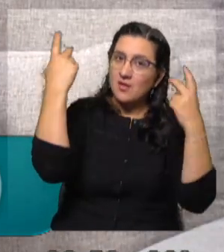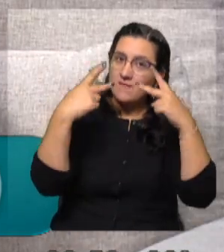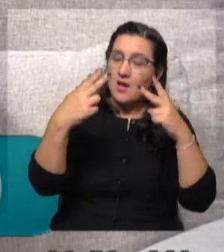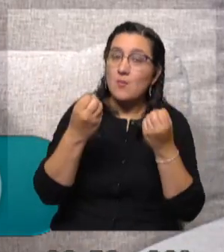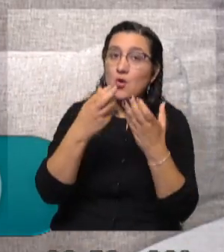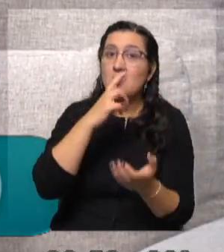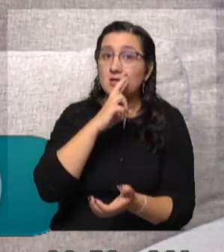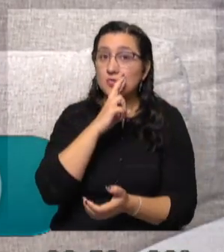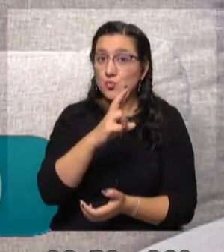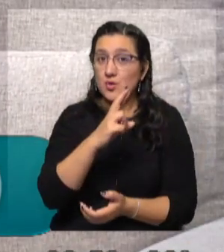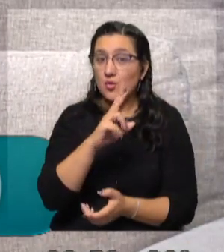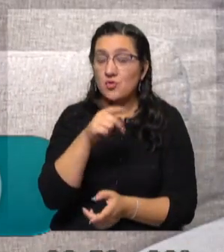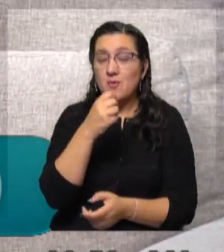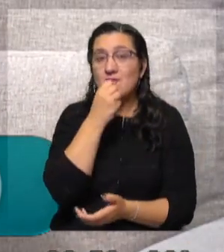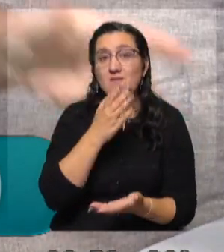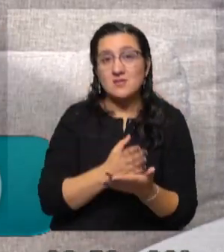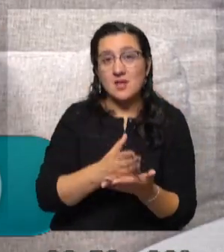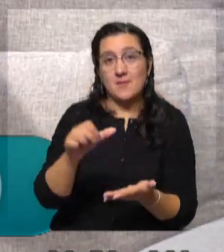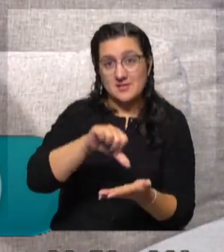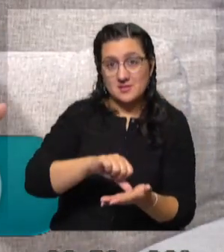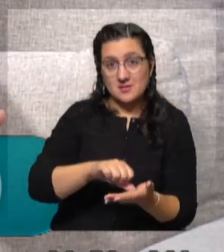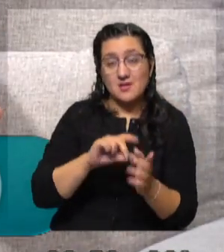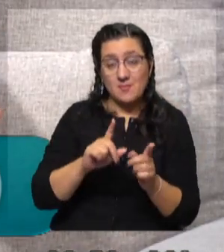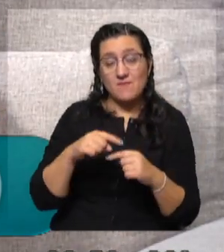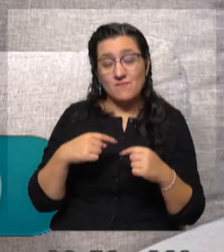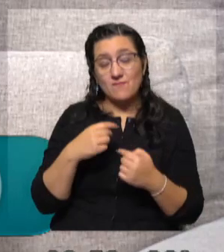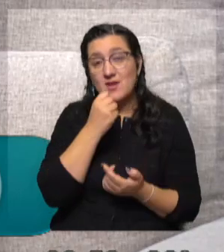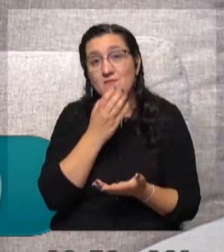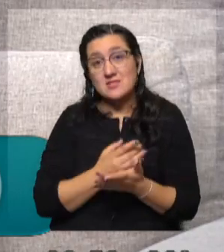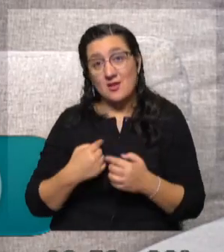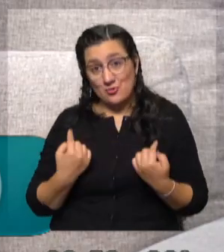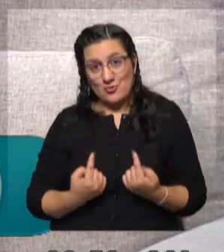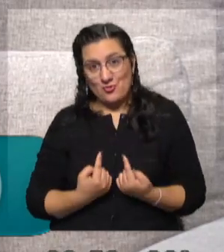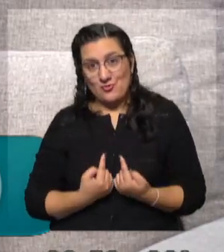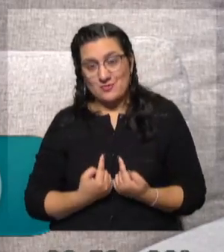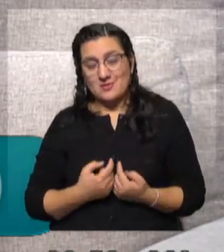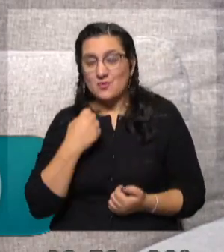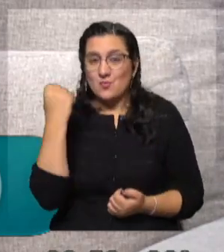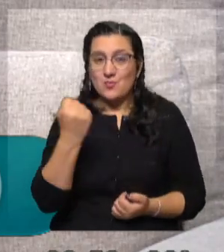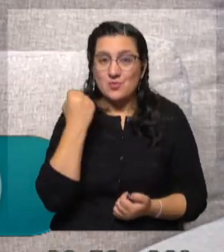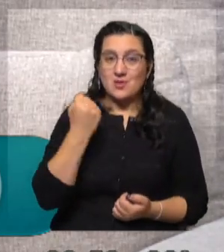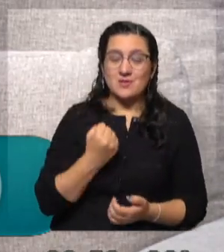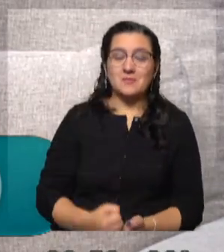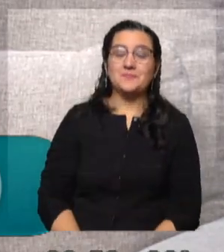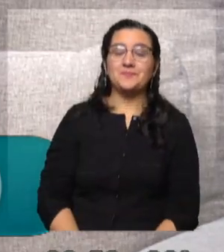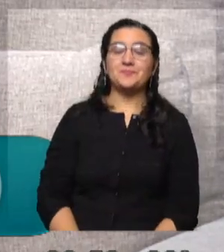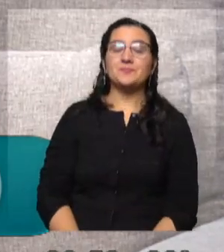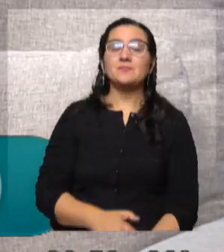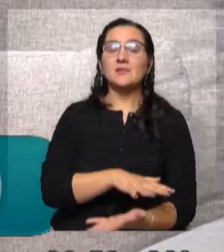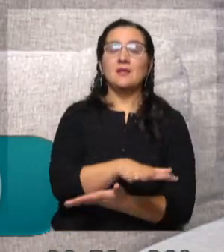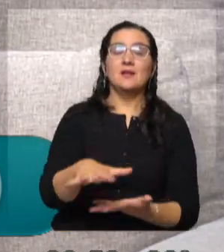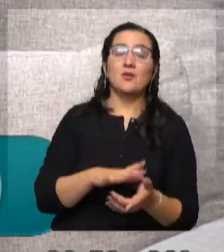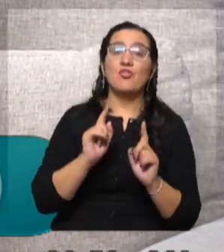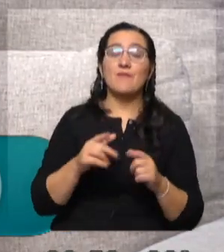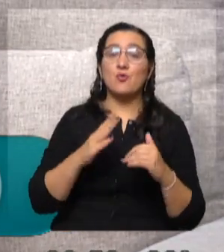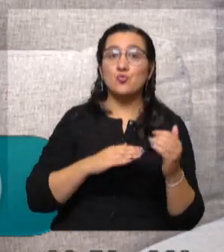resultado práctico luego también beneficie al país y nos beneficia a nosotros eso es muy importante la región tiene que construirse como un espacio